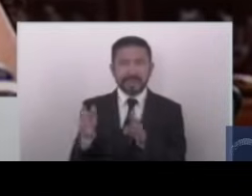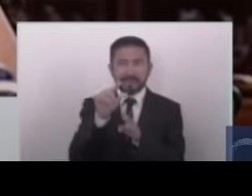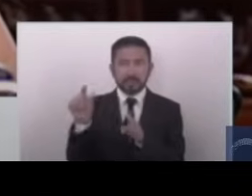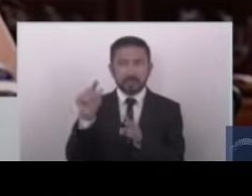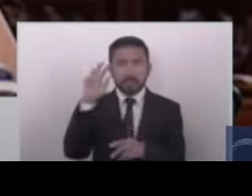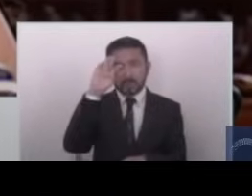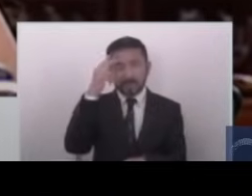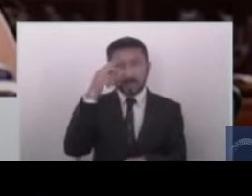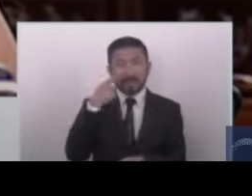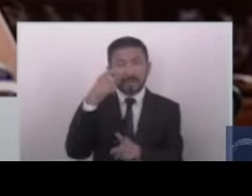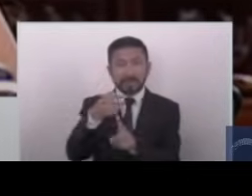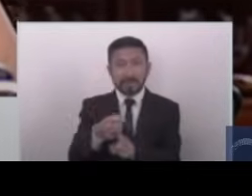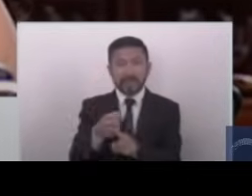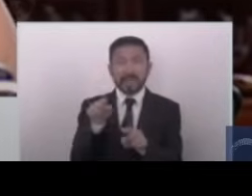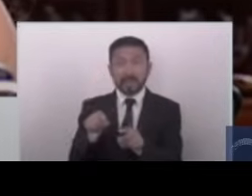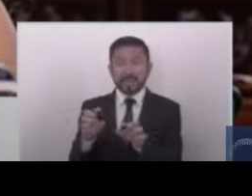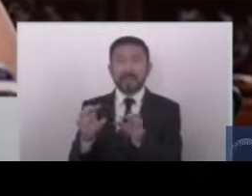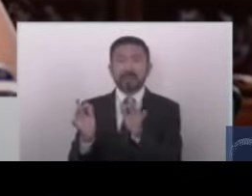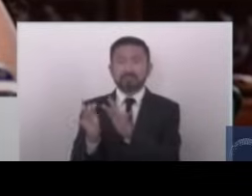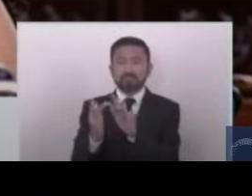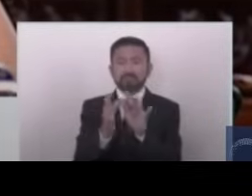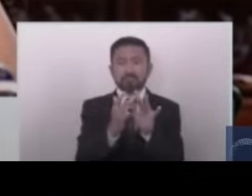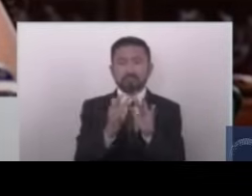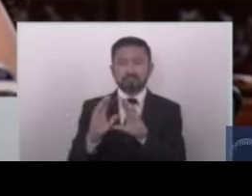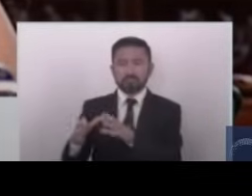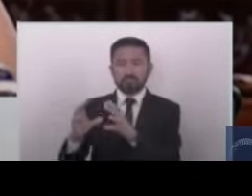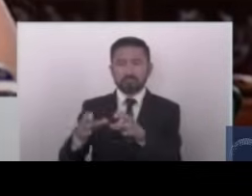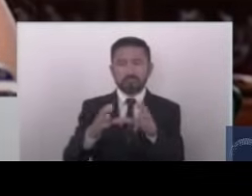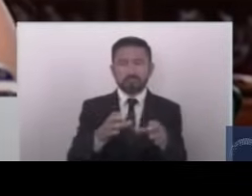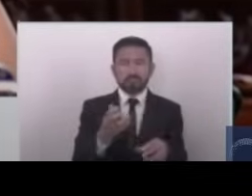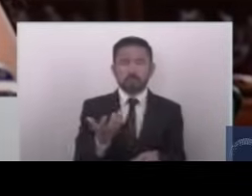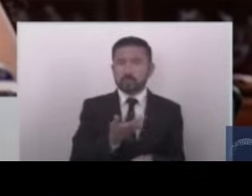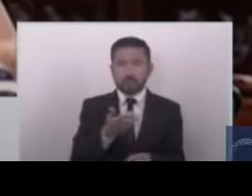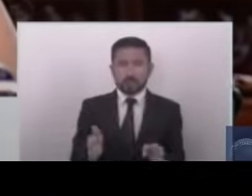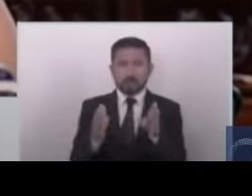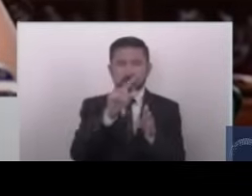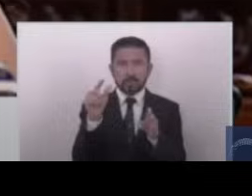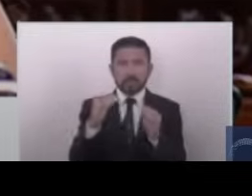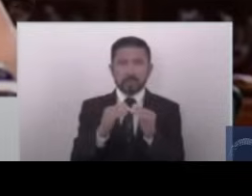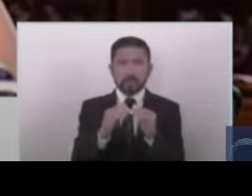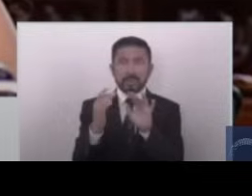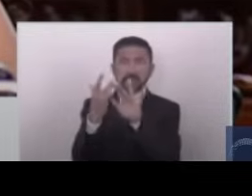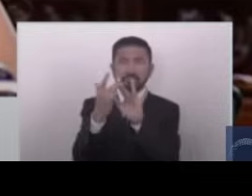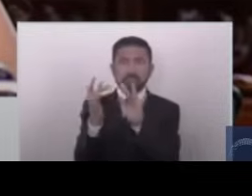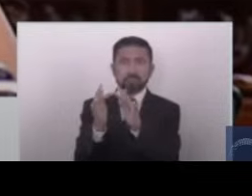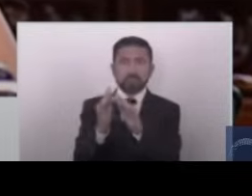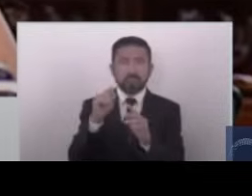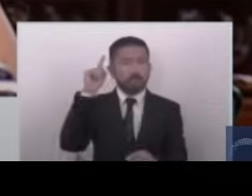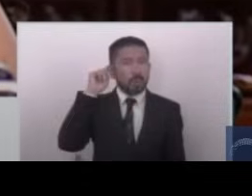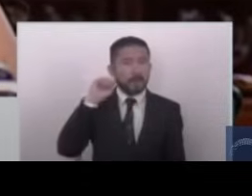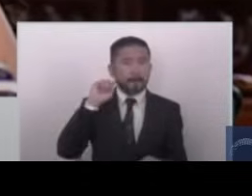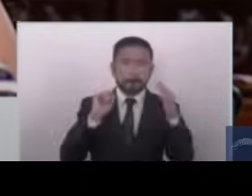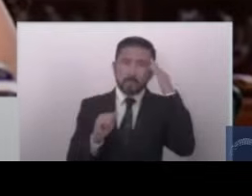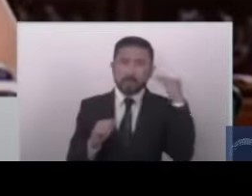ente de coordinación interinstitucional intersectorial del estado y los migrantes salvadoreños para su beneficio